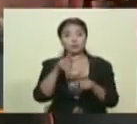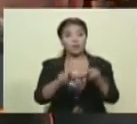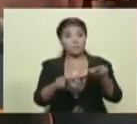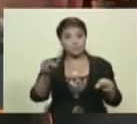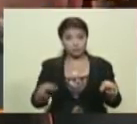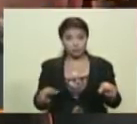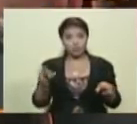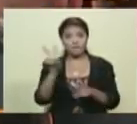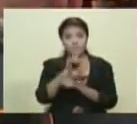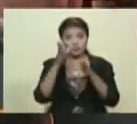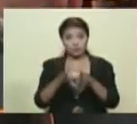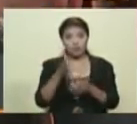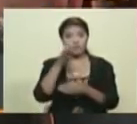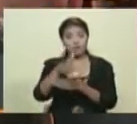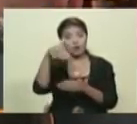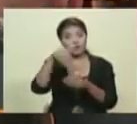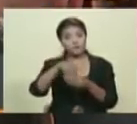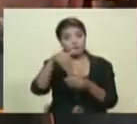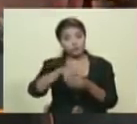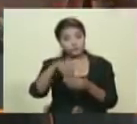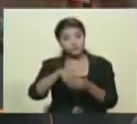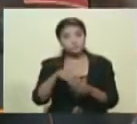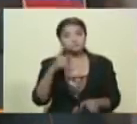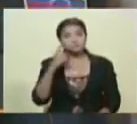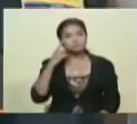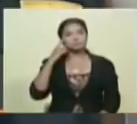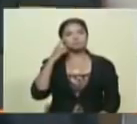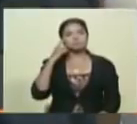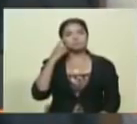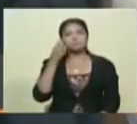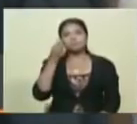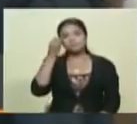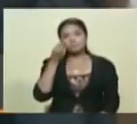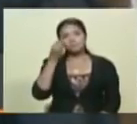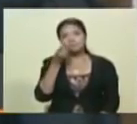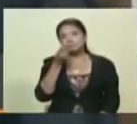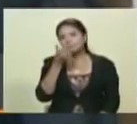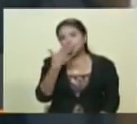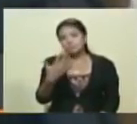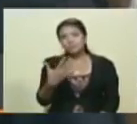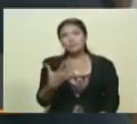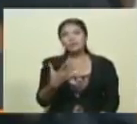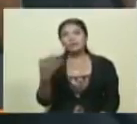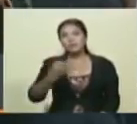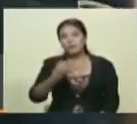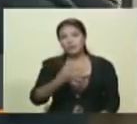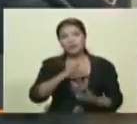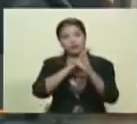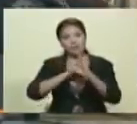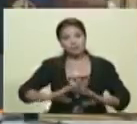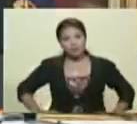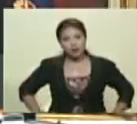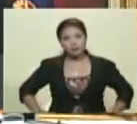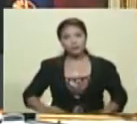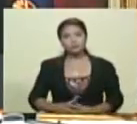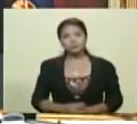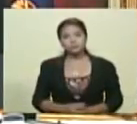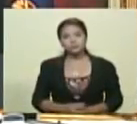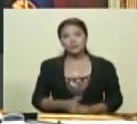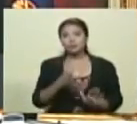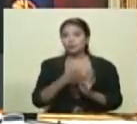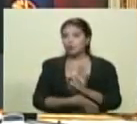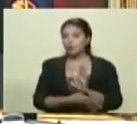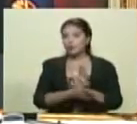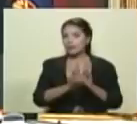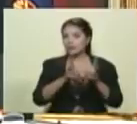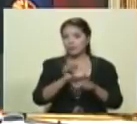debía llevar a algo de reflexión si tuvieran un poquito de espíritu de verdad cristiano. Sobre ellos no voy a hablar,